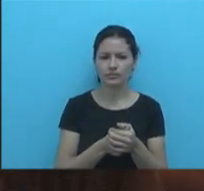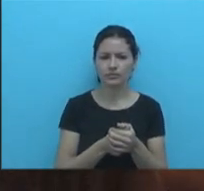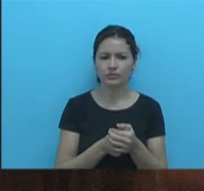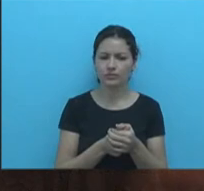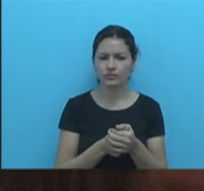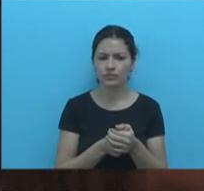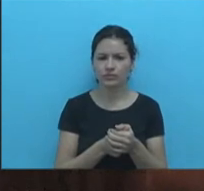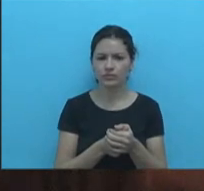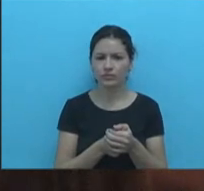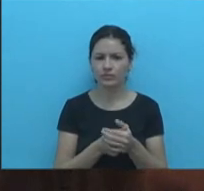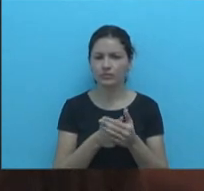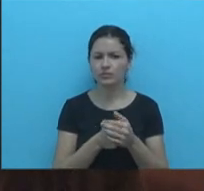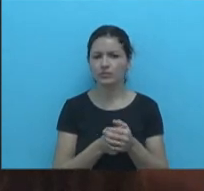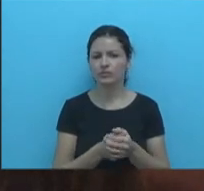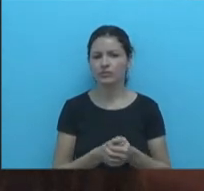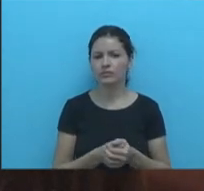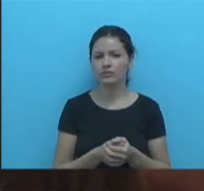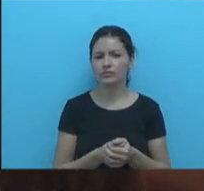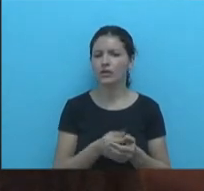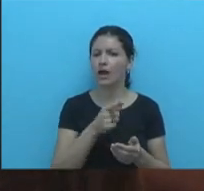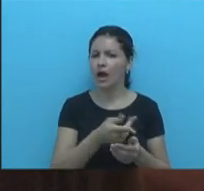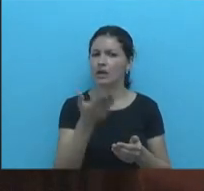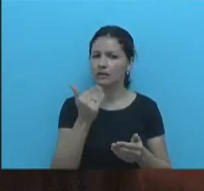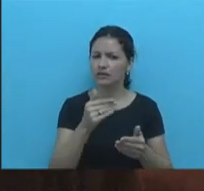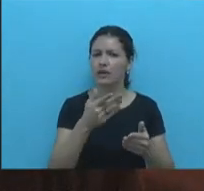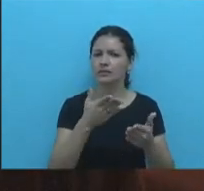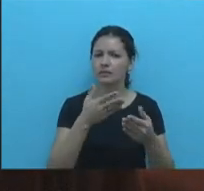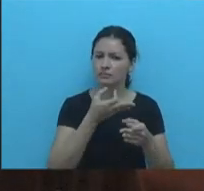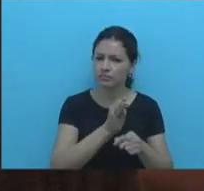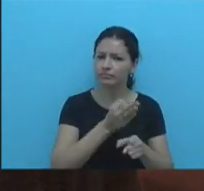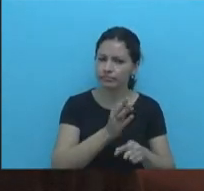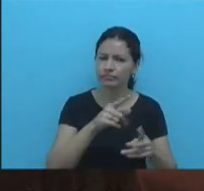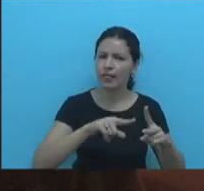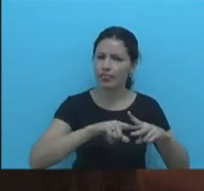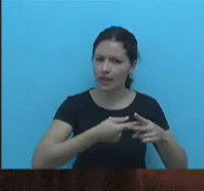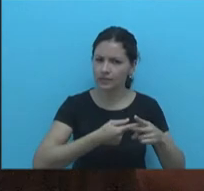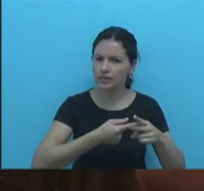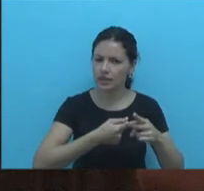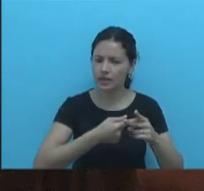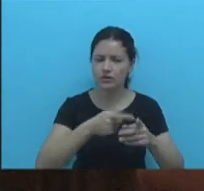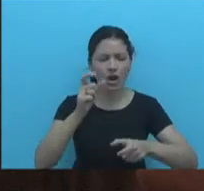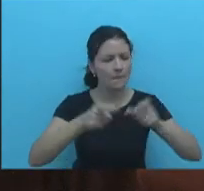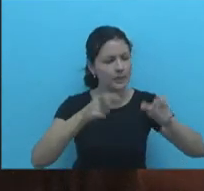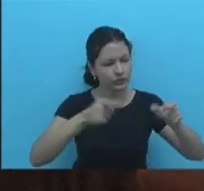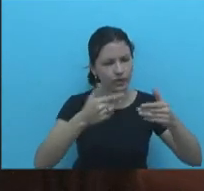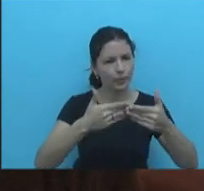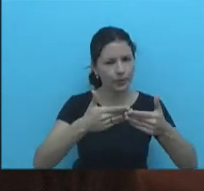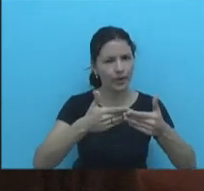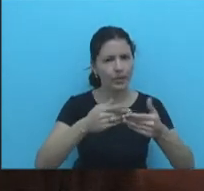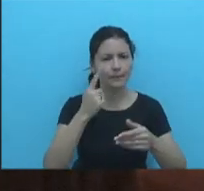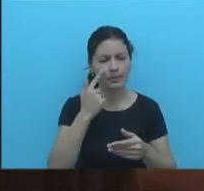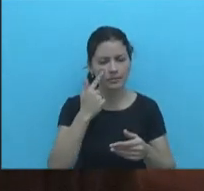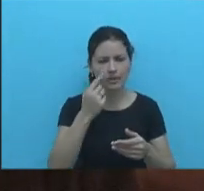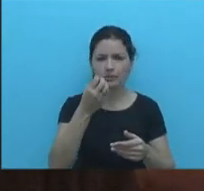consolidación de la capacidad de gestión. Se realizaron talleres de conductas individuales y comunitarias de manejo, apropiación